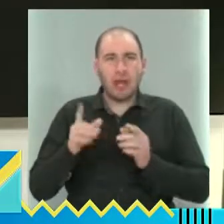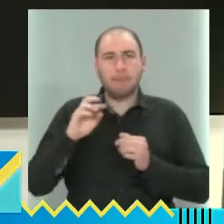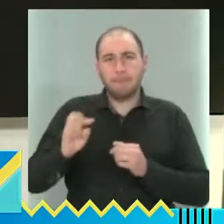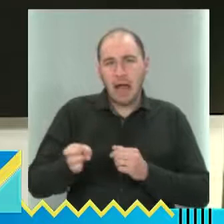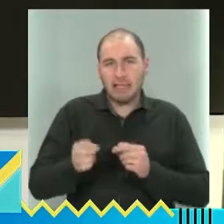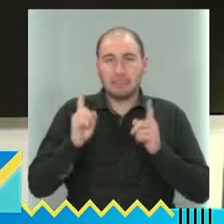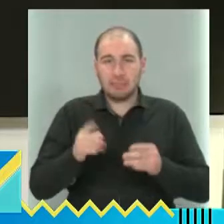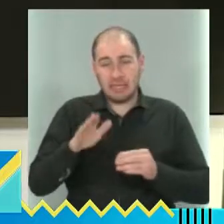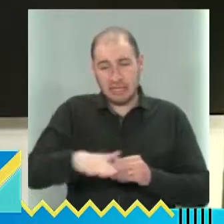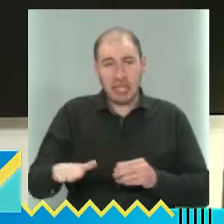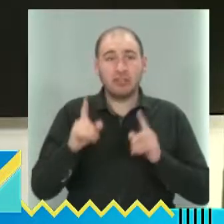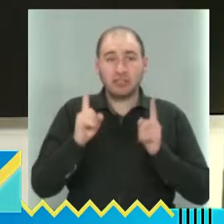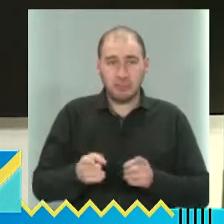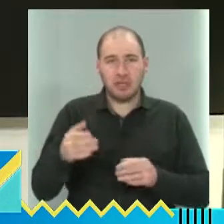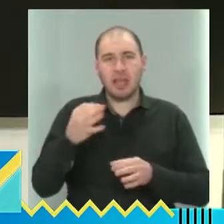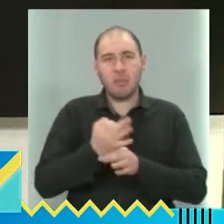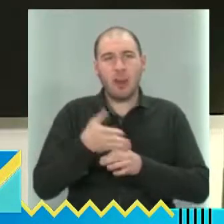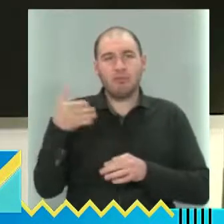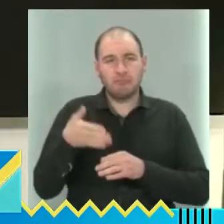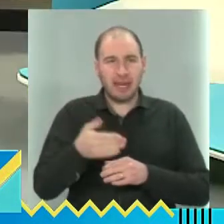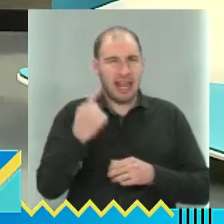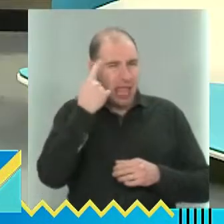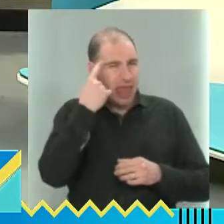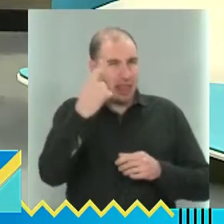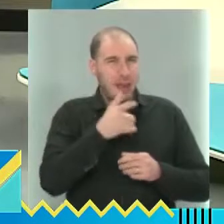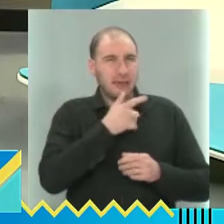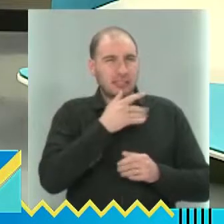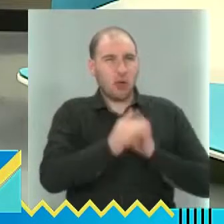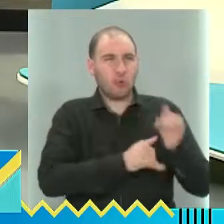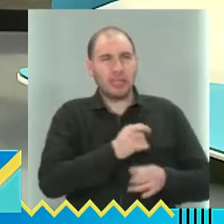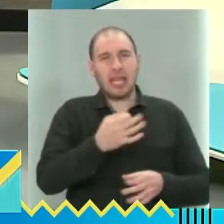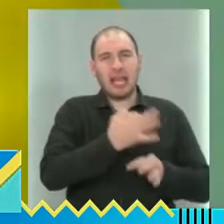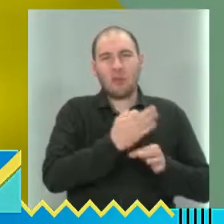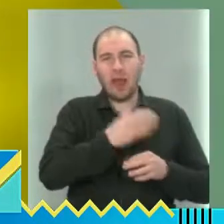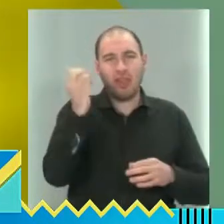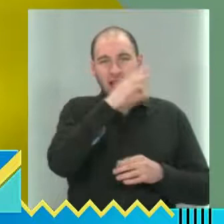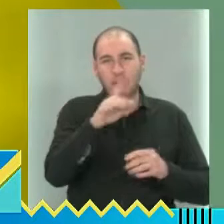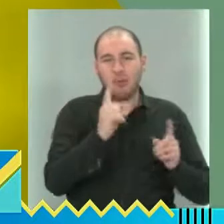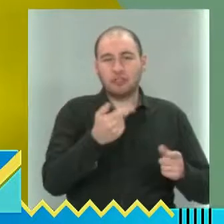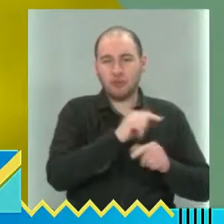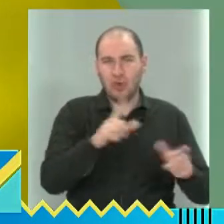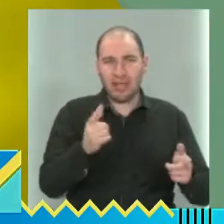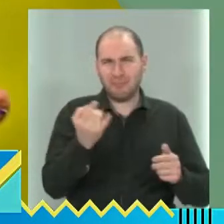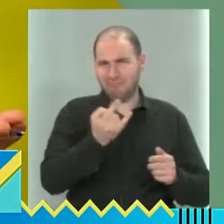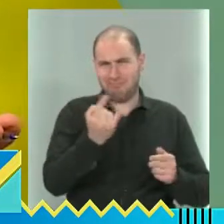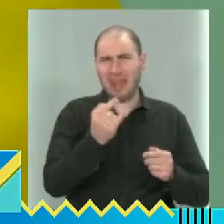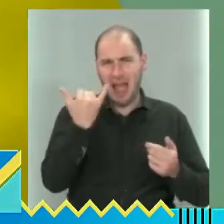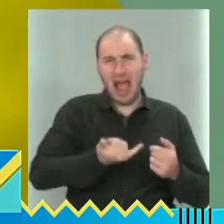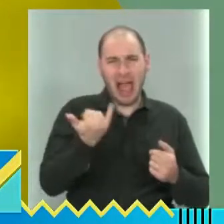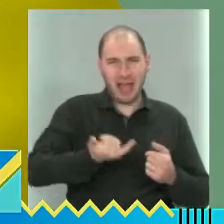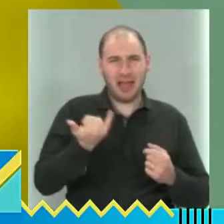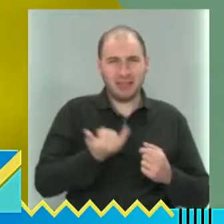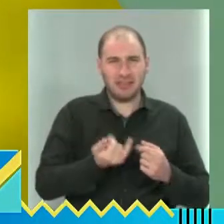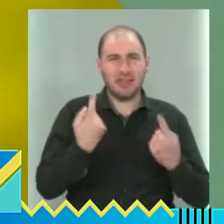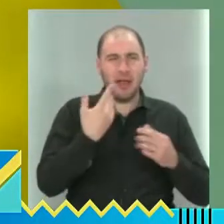padres y los mismos niños, ¿sí?, que asisten a las escuelas. Y ese mito que de alguna forma decimos, bueno, en las escuelas rurales no hay docentes, no es que no haya, y es lo que vos